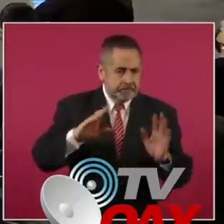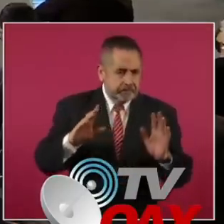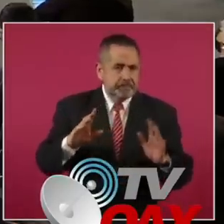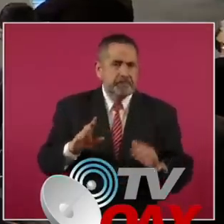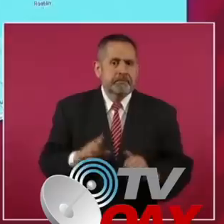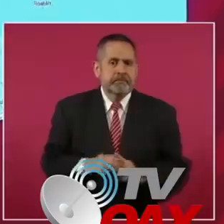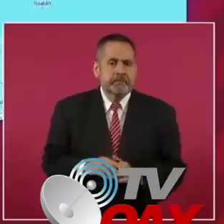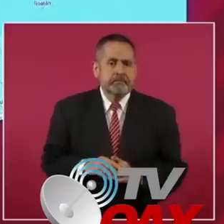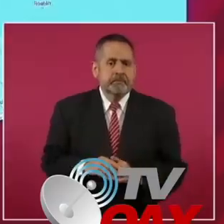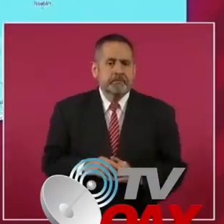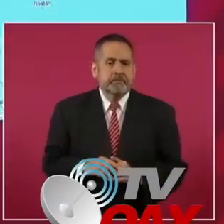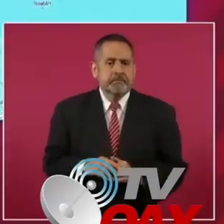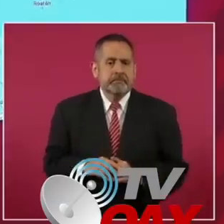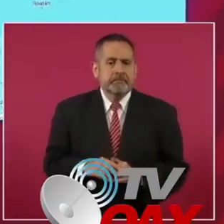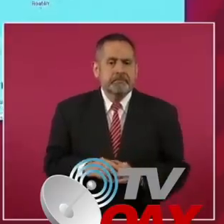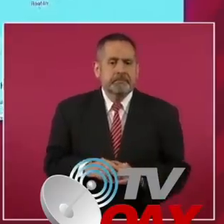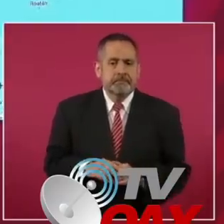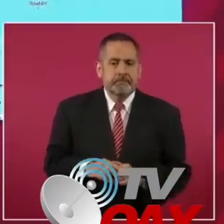que nos